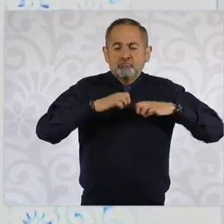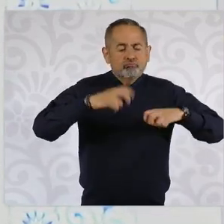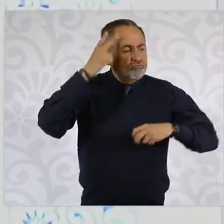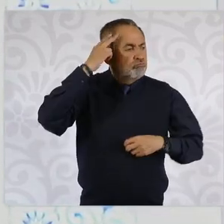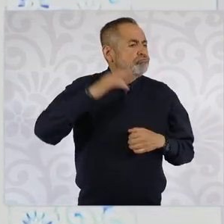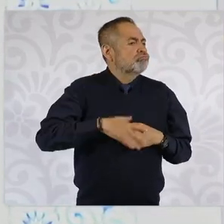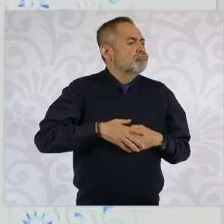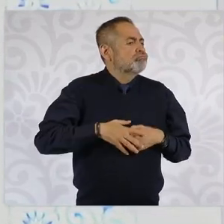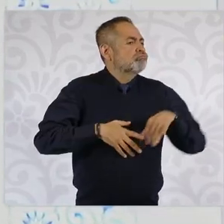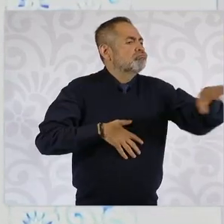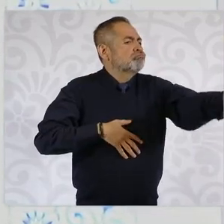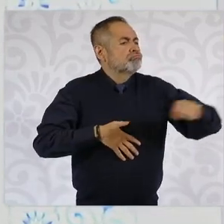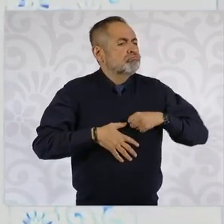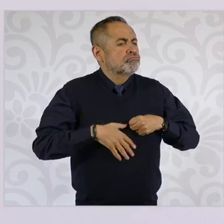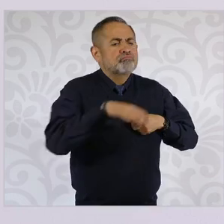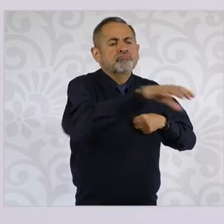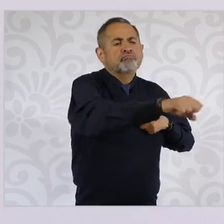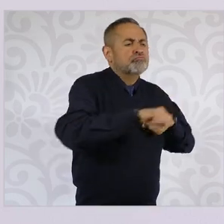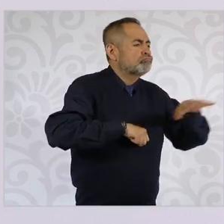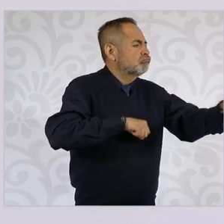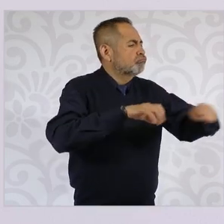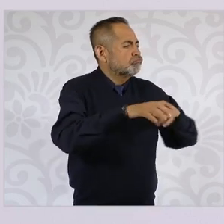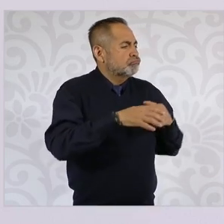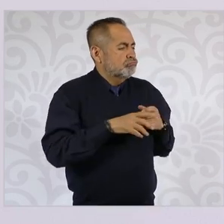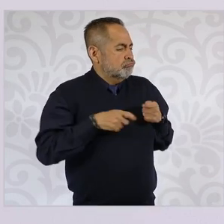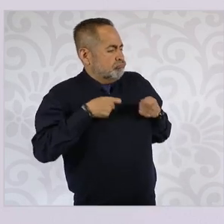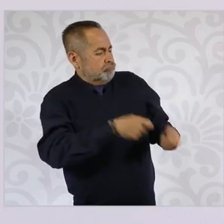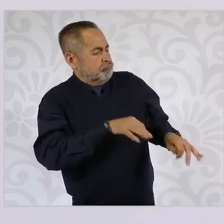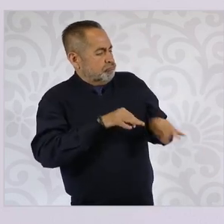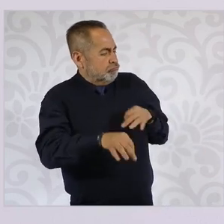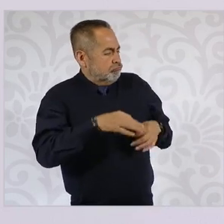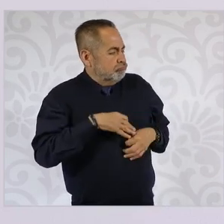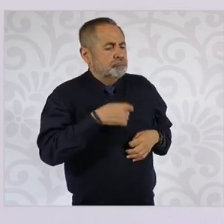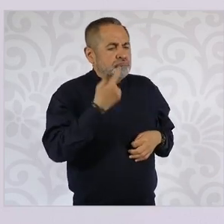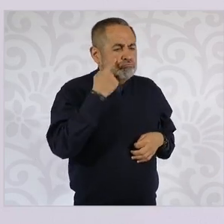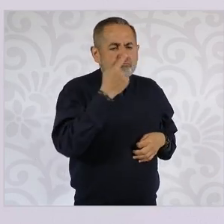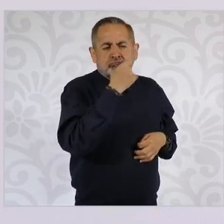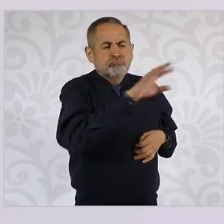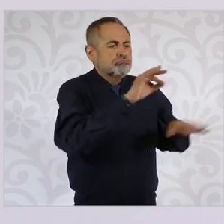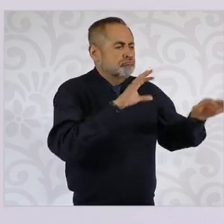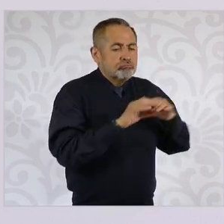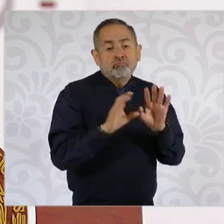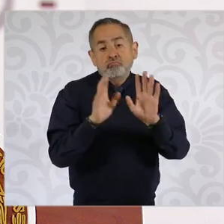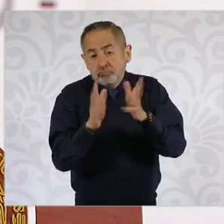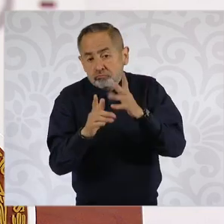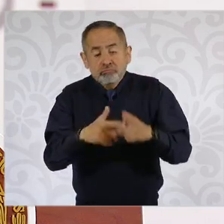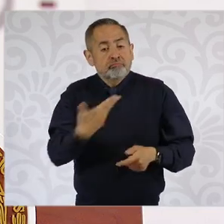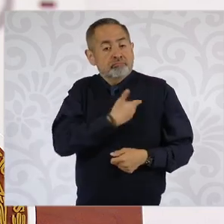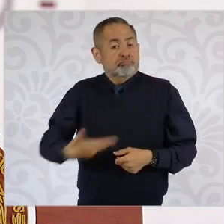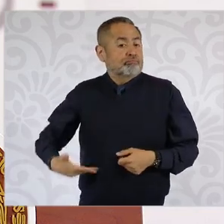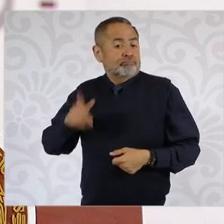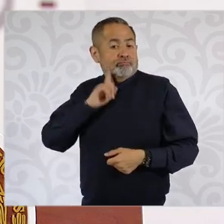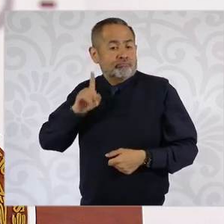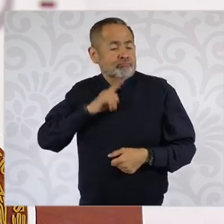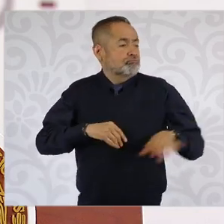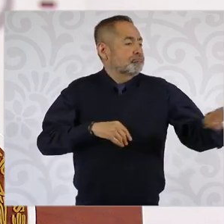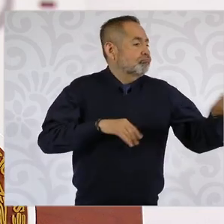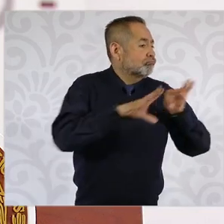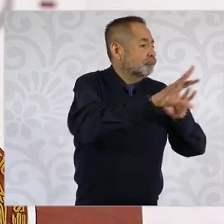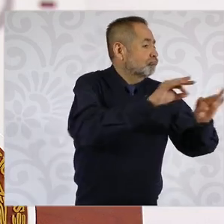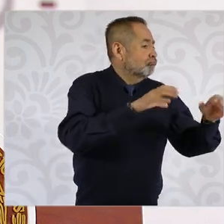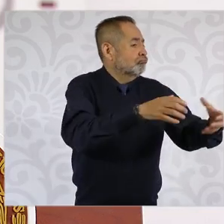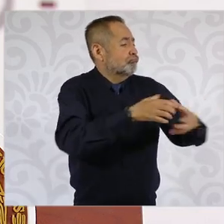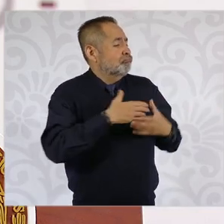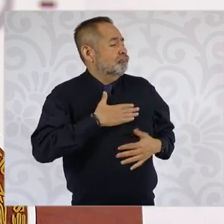de un ministro o una ministra, del presidente de la República, de la presidenta o del Senado.